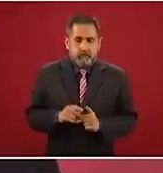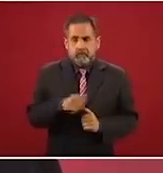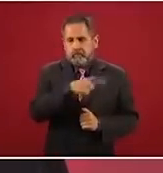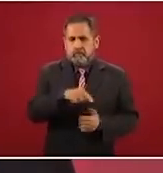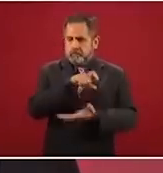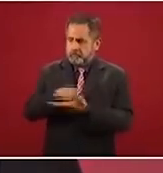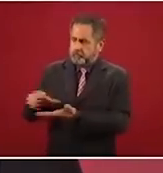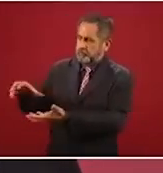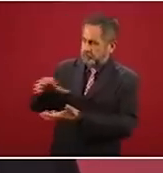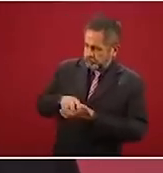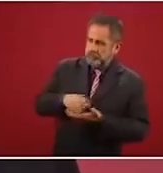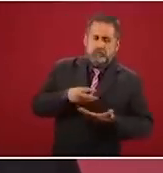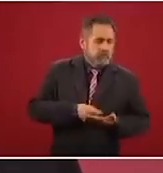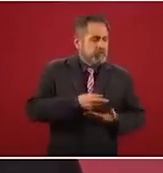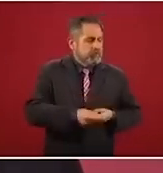adquirir,